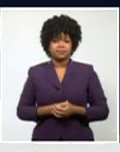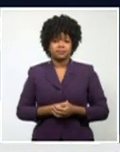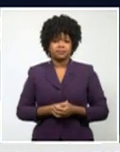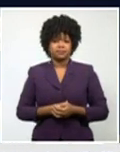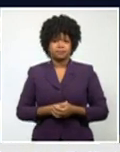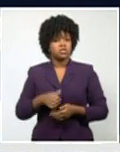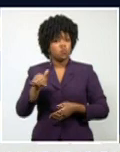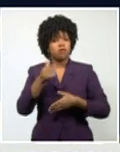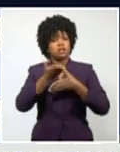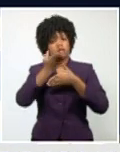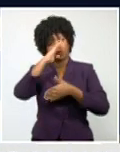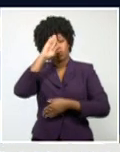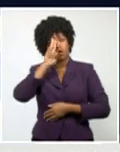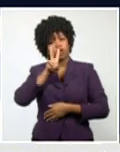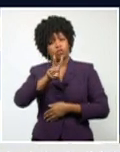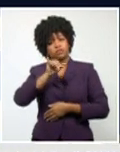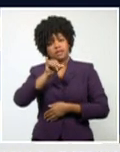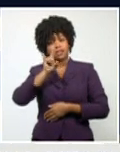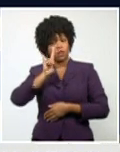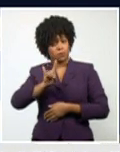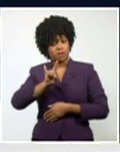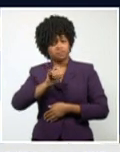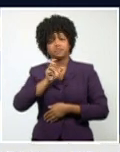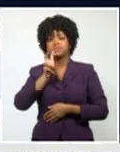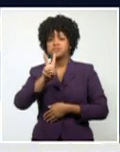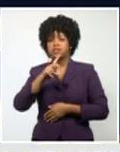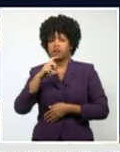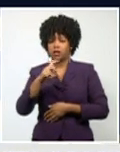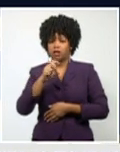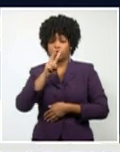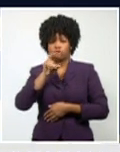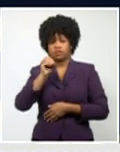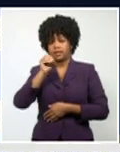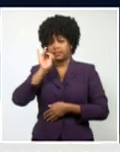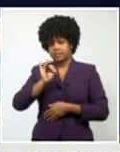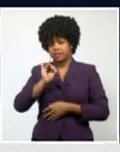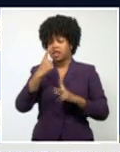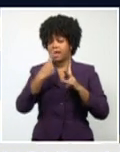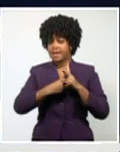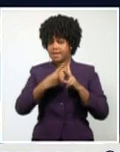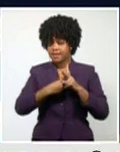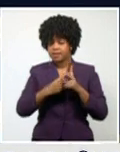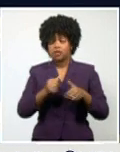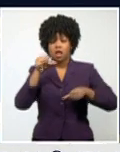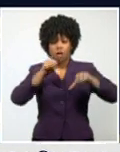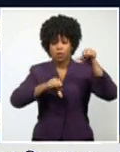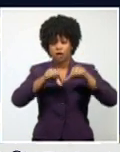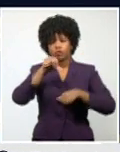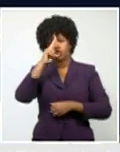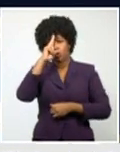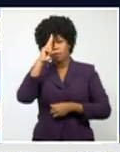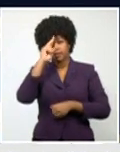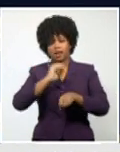Cuba 269, en el de Villa Clara 207 y en el laboratorio del Hospital Hermanos